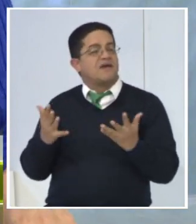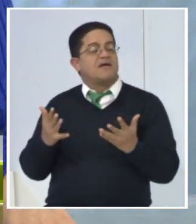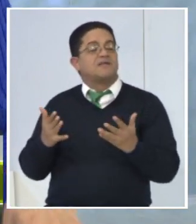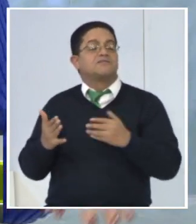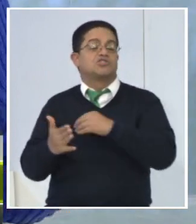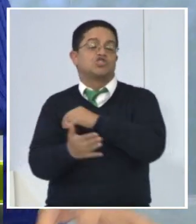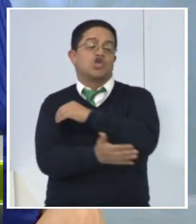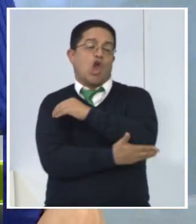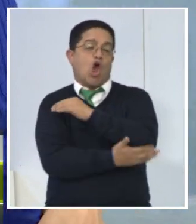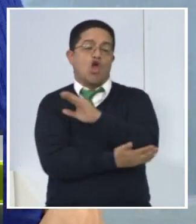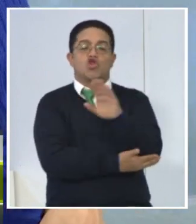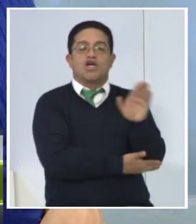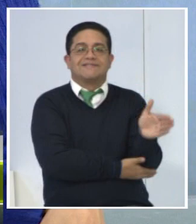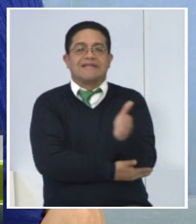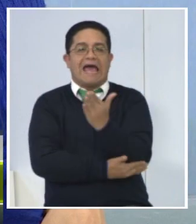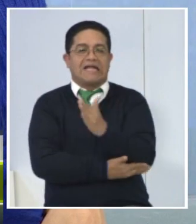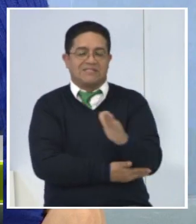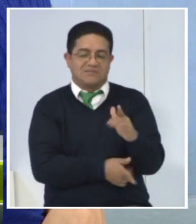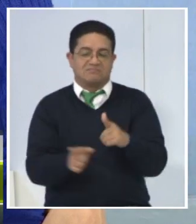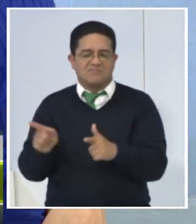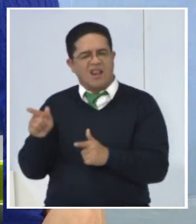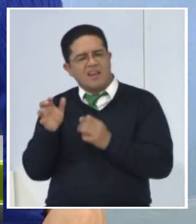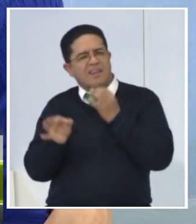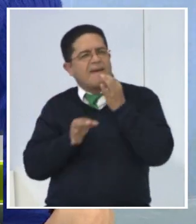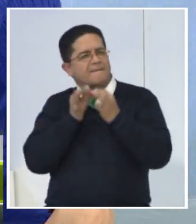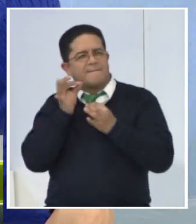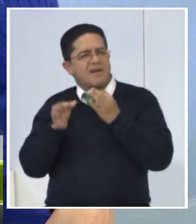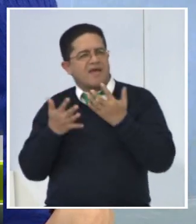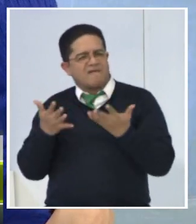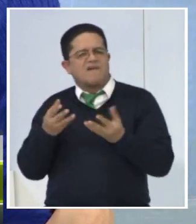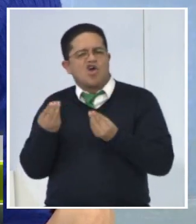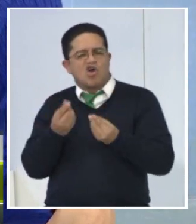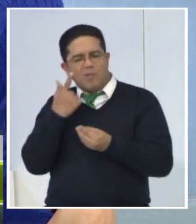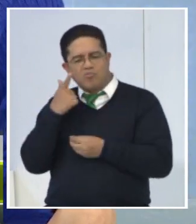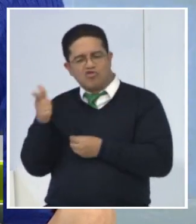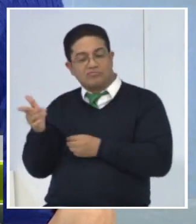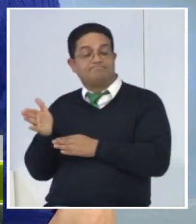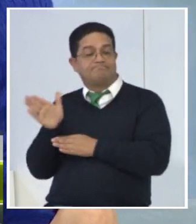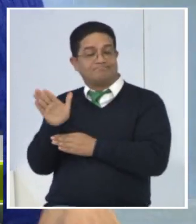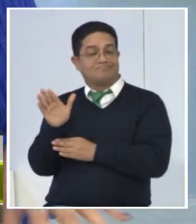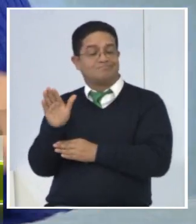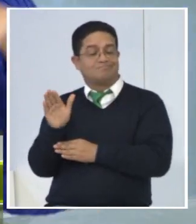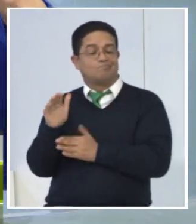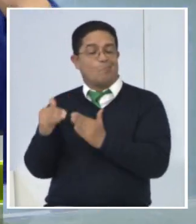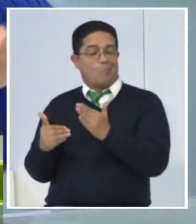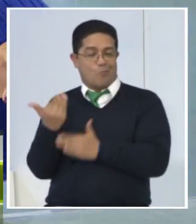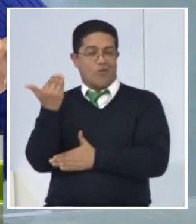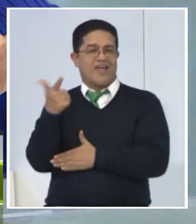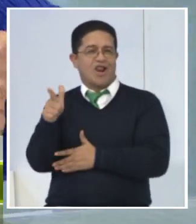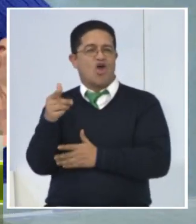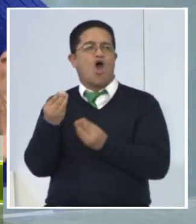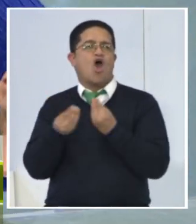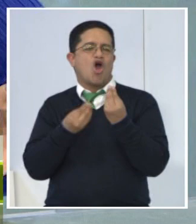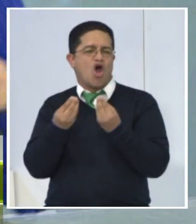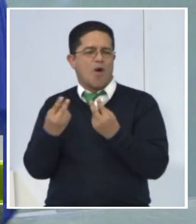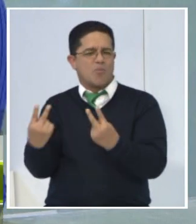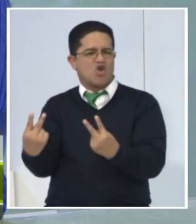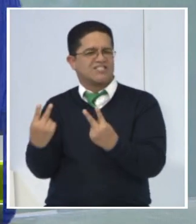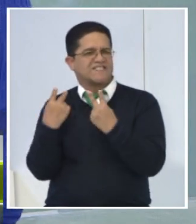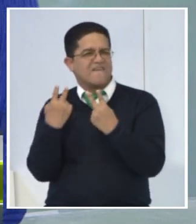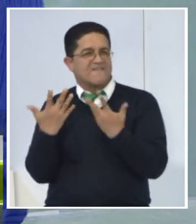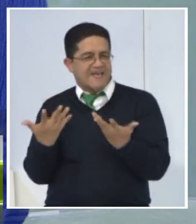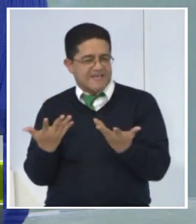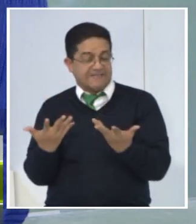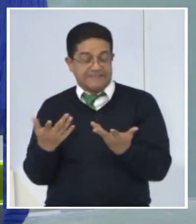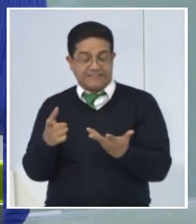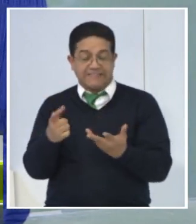de tenista. Justamente nos explicaba a través del dispositivo que trajo el día de hoy, la tablet, cómo se ve esta lesión. Nos